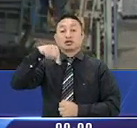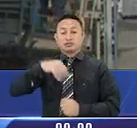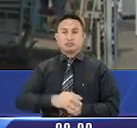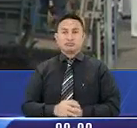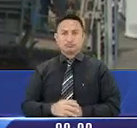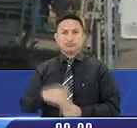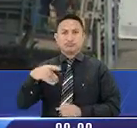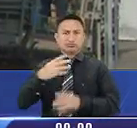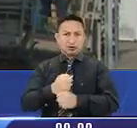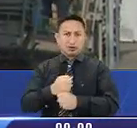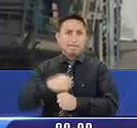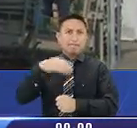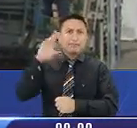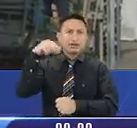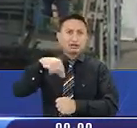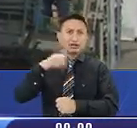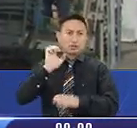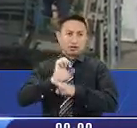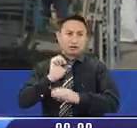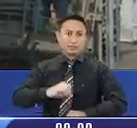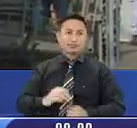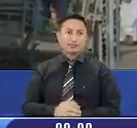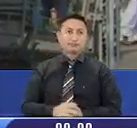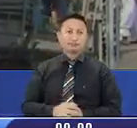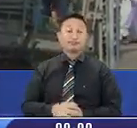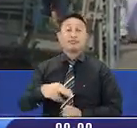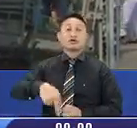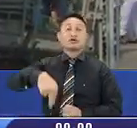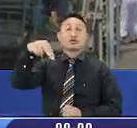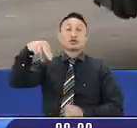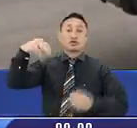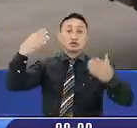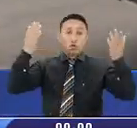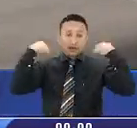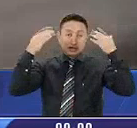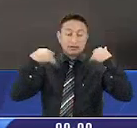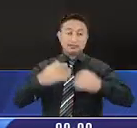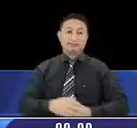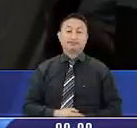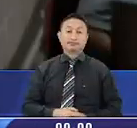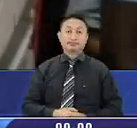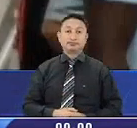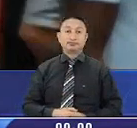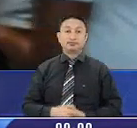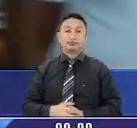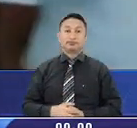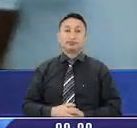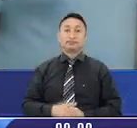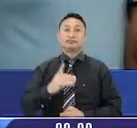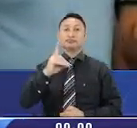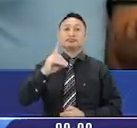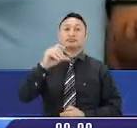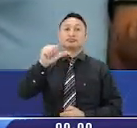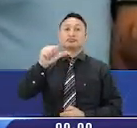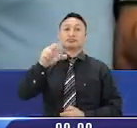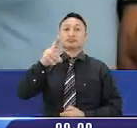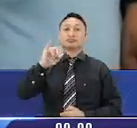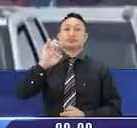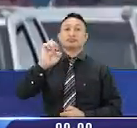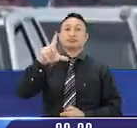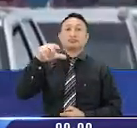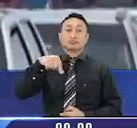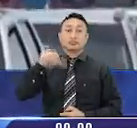máxima seguridad en el país, ubicada en el norte de la ciudad de Guayaquil. Daniel Salcedo es parte de la lista